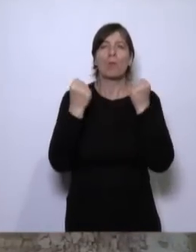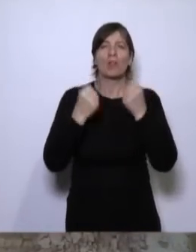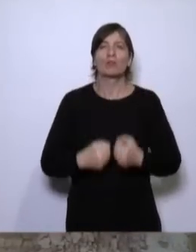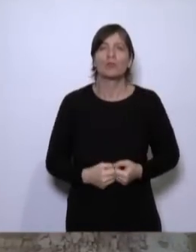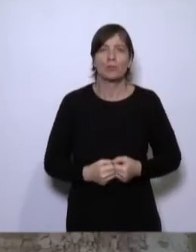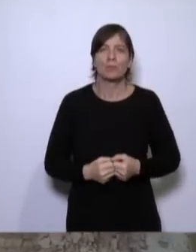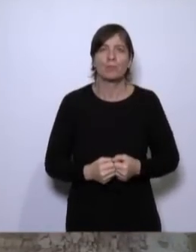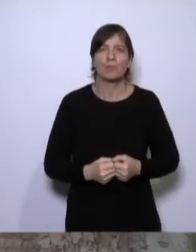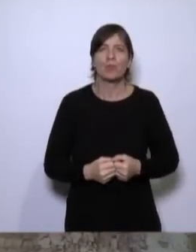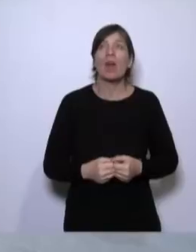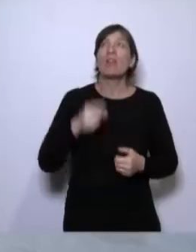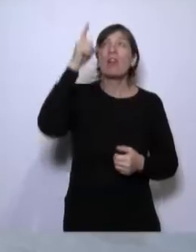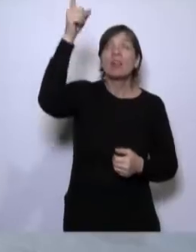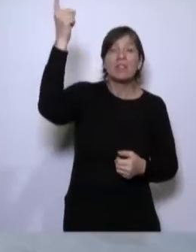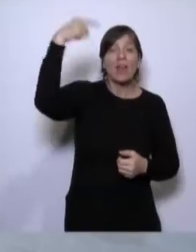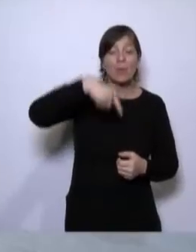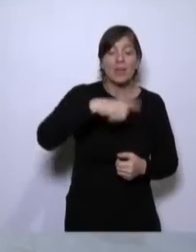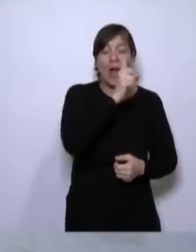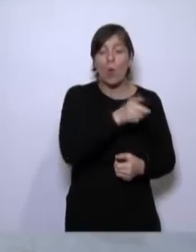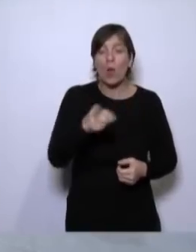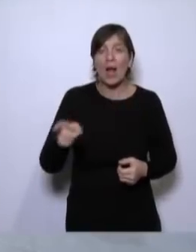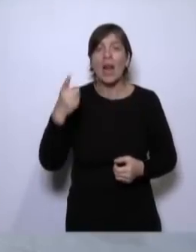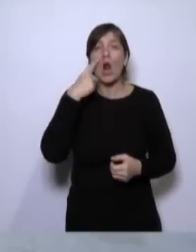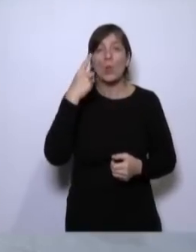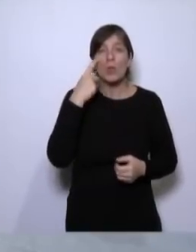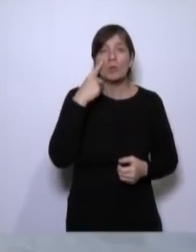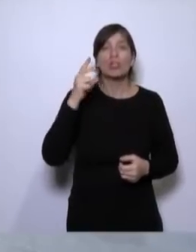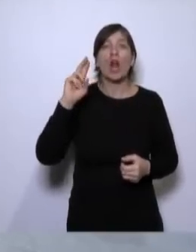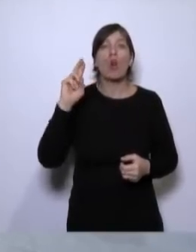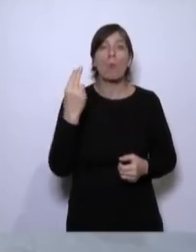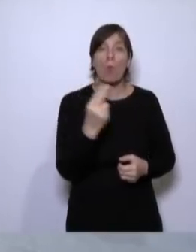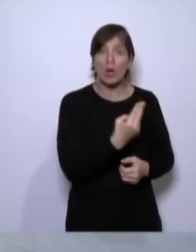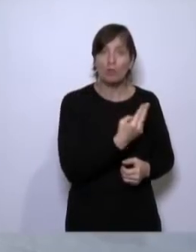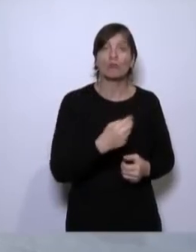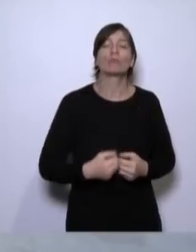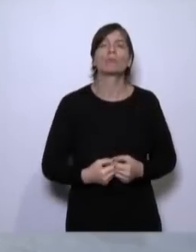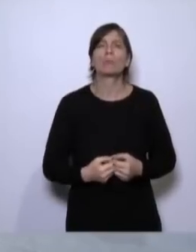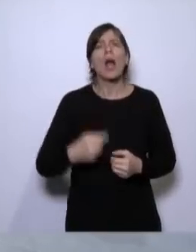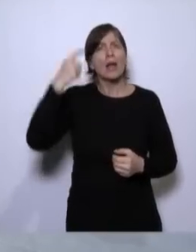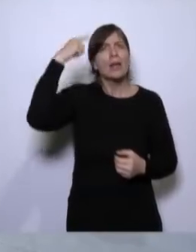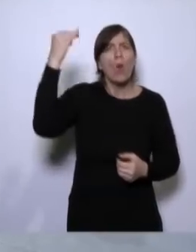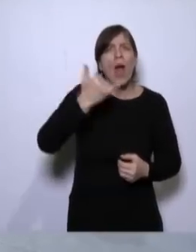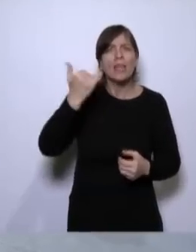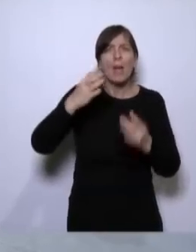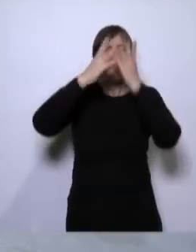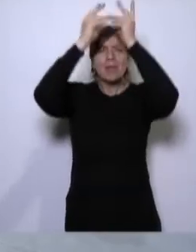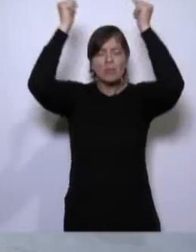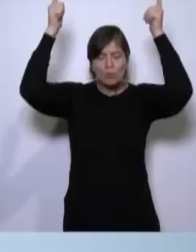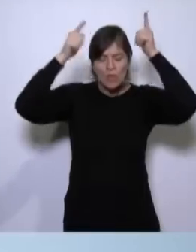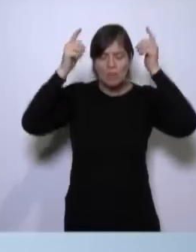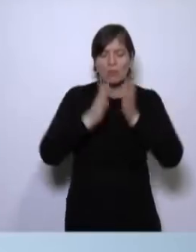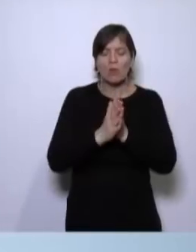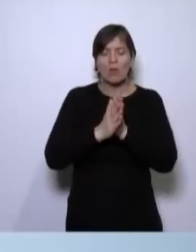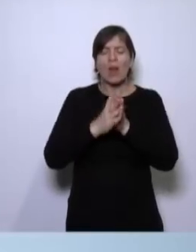Padre Todopoderoso. Desde allí ha de venir a juzgar a los vivos y a los muertos. Creo en el Espíritu